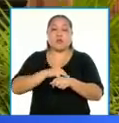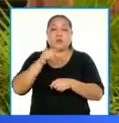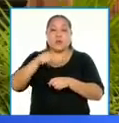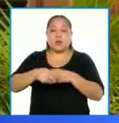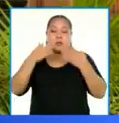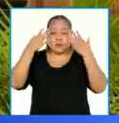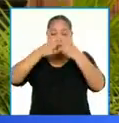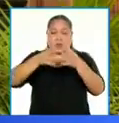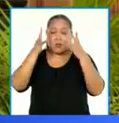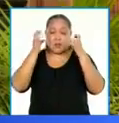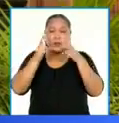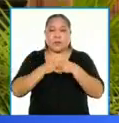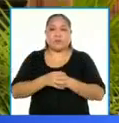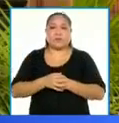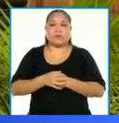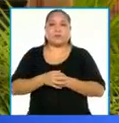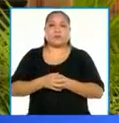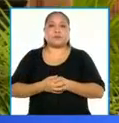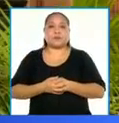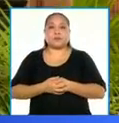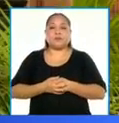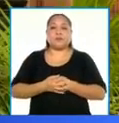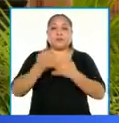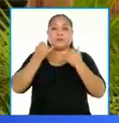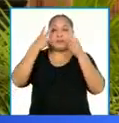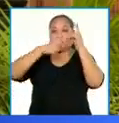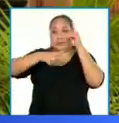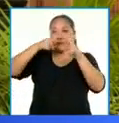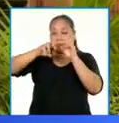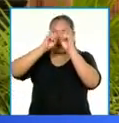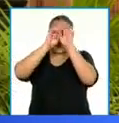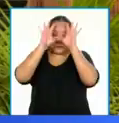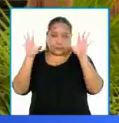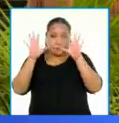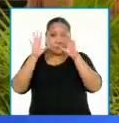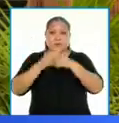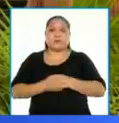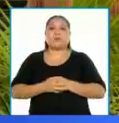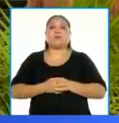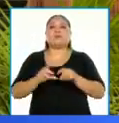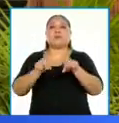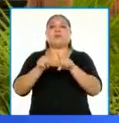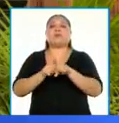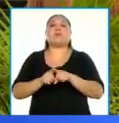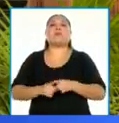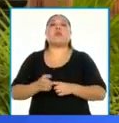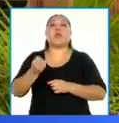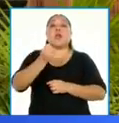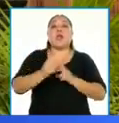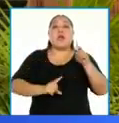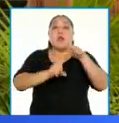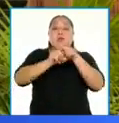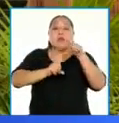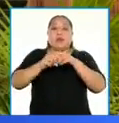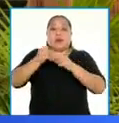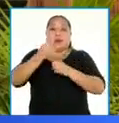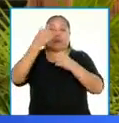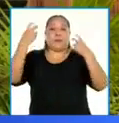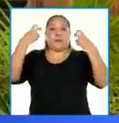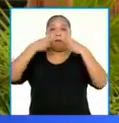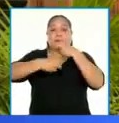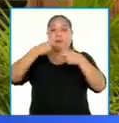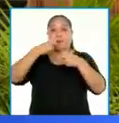particular. Por lo tanto, debemos dejar absolutamente claro, y además, si hay algún problema, alguien que dice